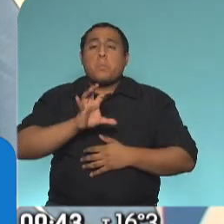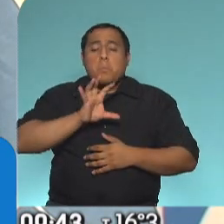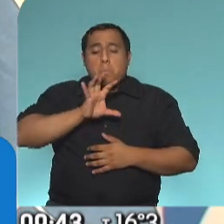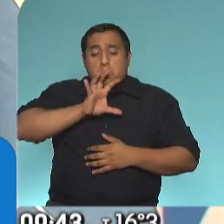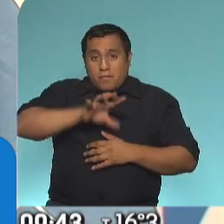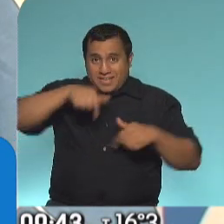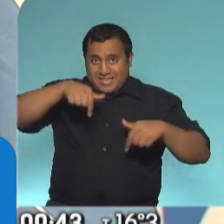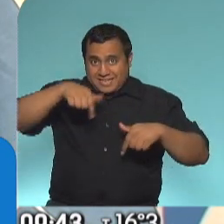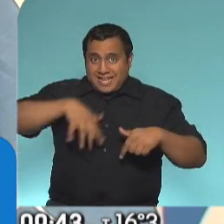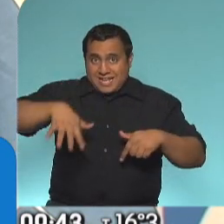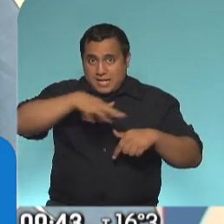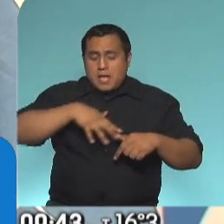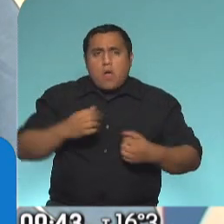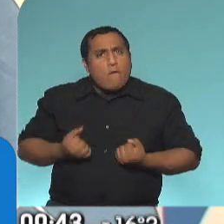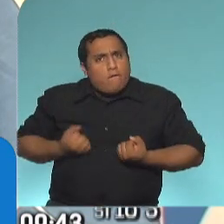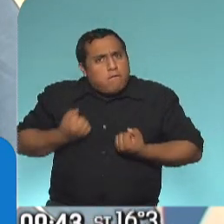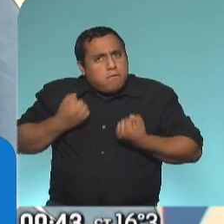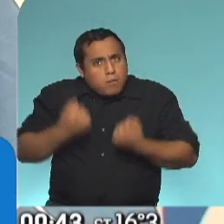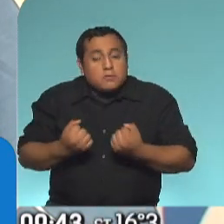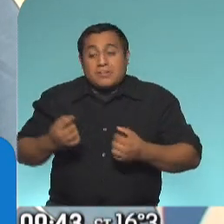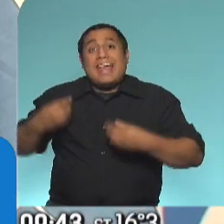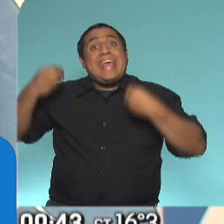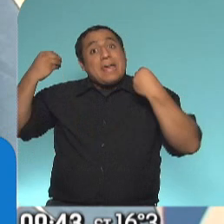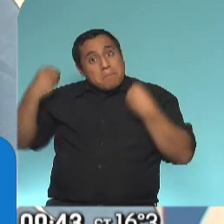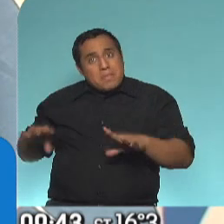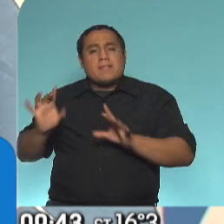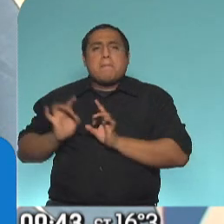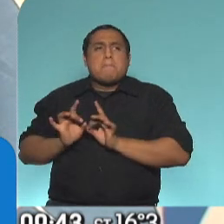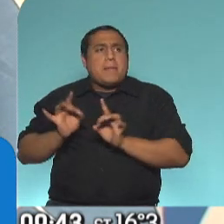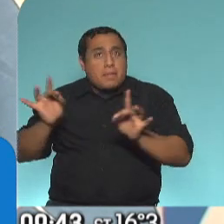un enorme esfuerzo desde el comienzo de la pandemia.